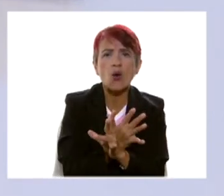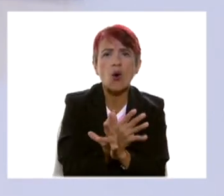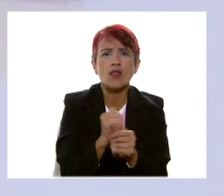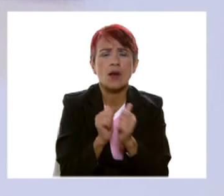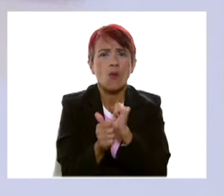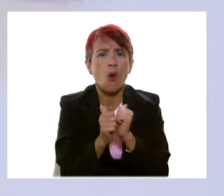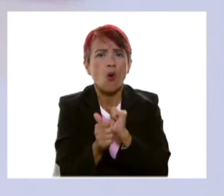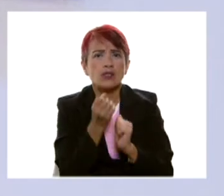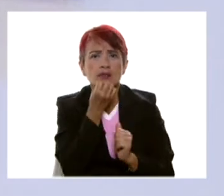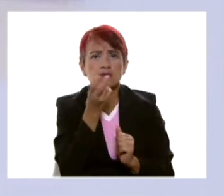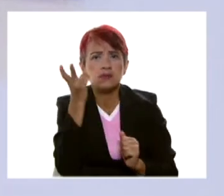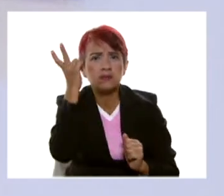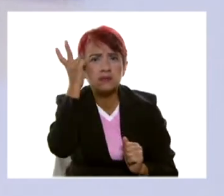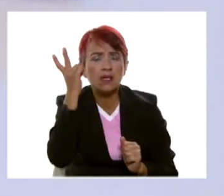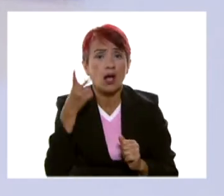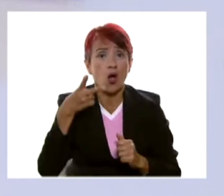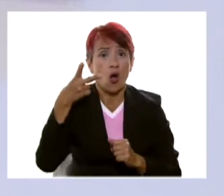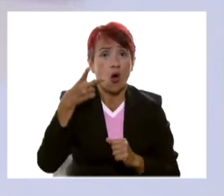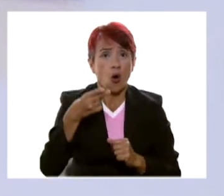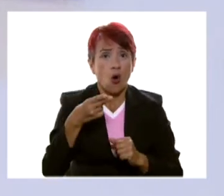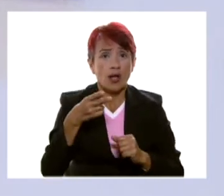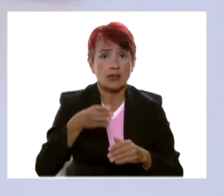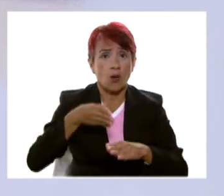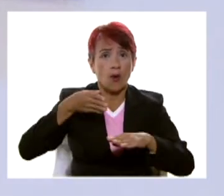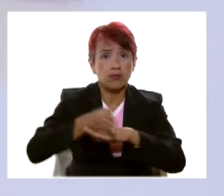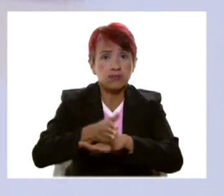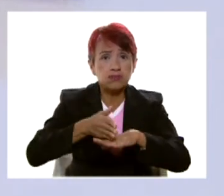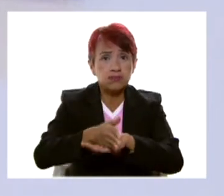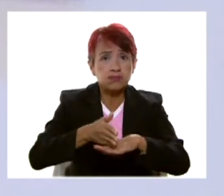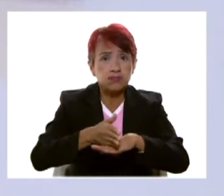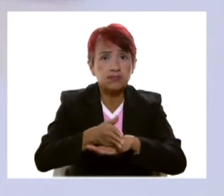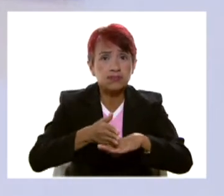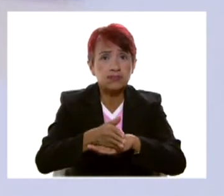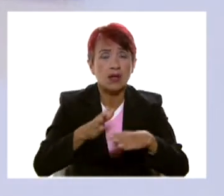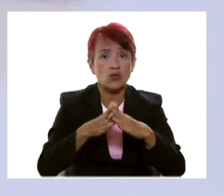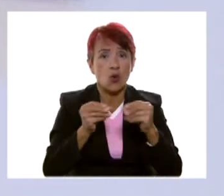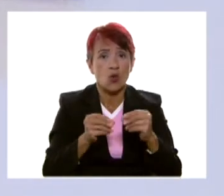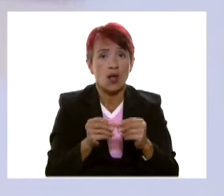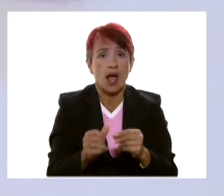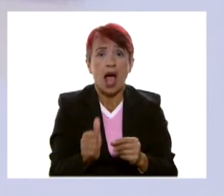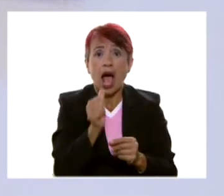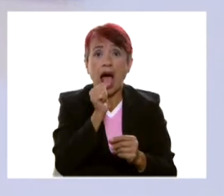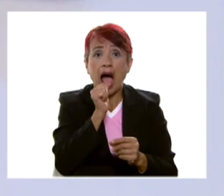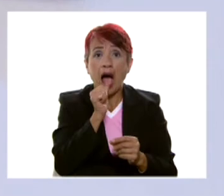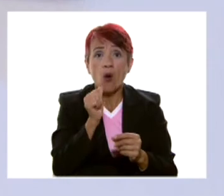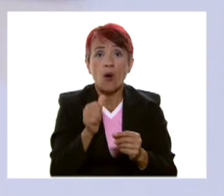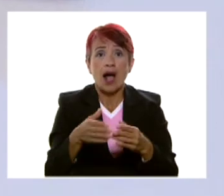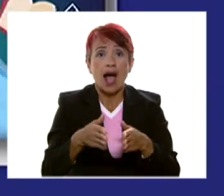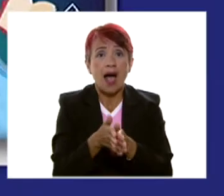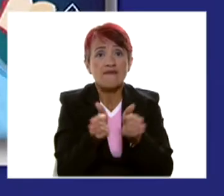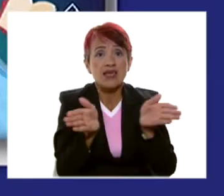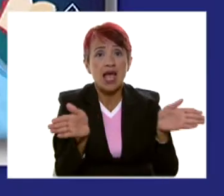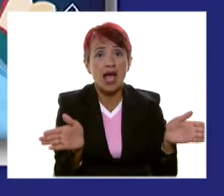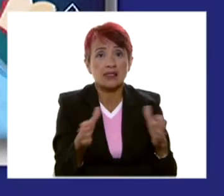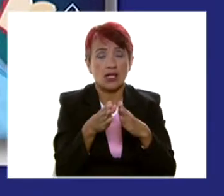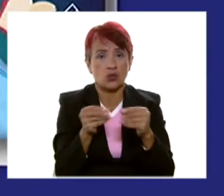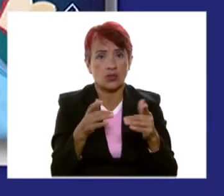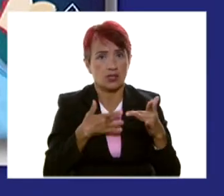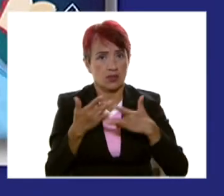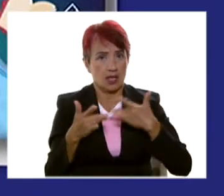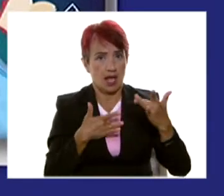Indígenas, el corte de leña, la natación en aguas abiertas, muy importante. ¿Qué